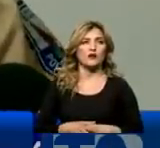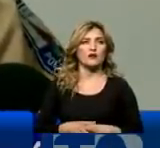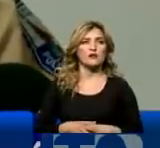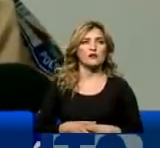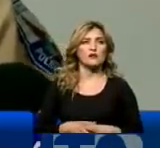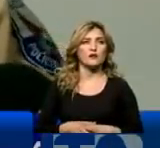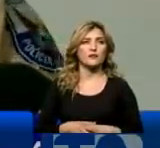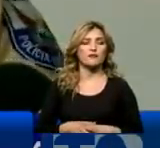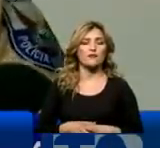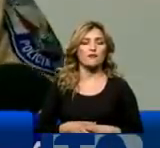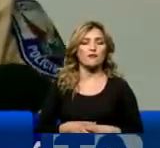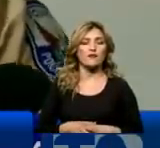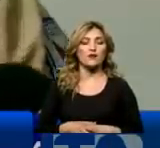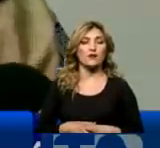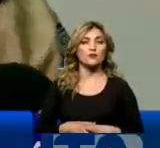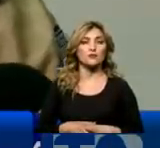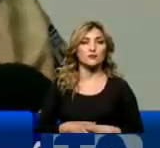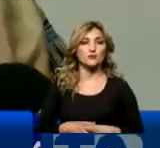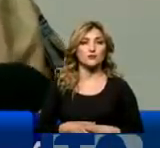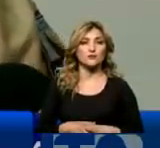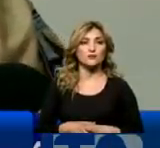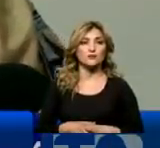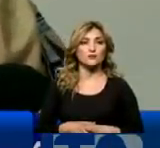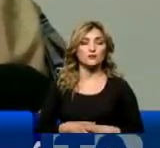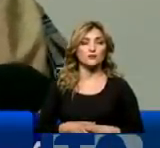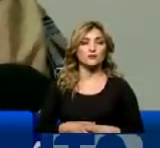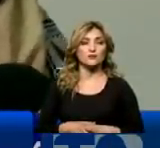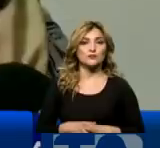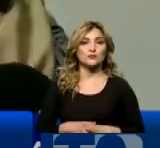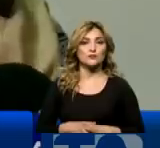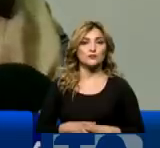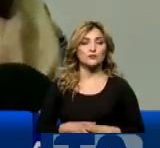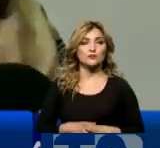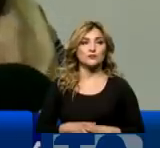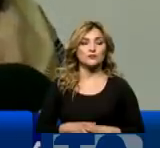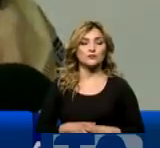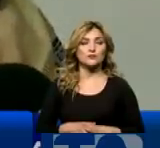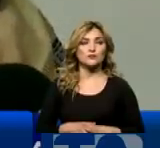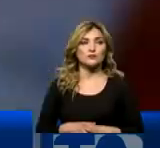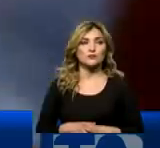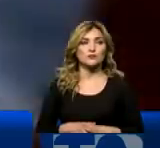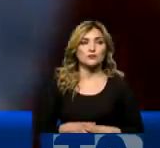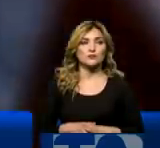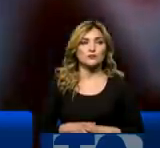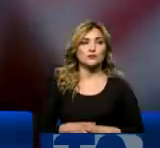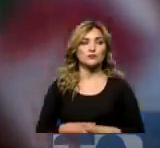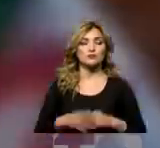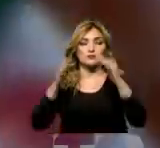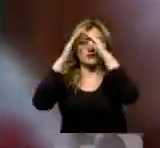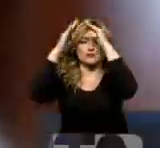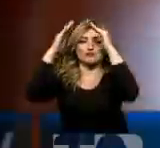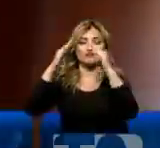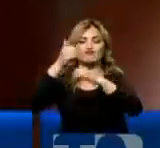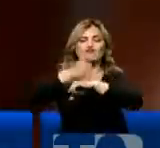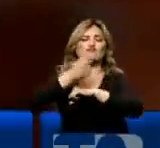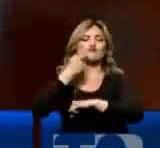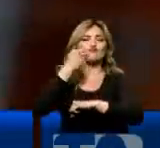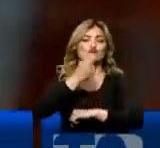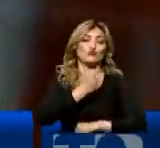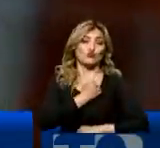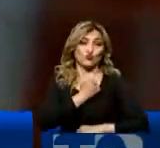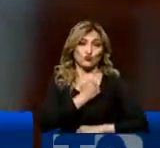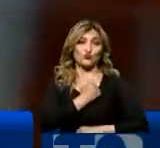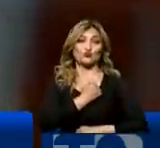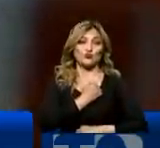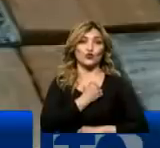adecuada para cerrarla esa cisterna y tenerle como bodegaje del alcaloide. La vivienda, según las autoridades,